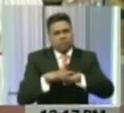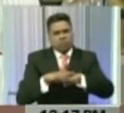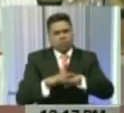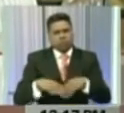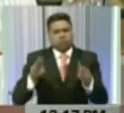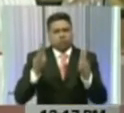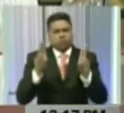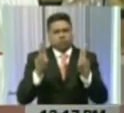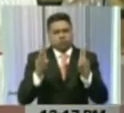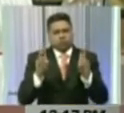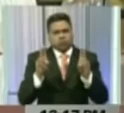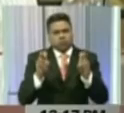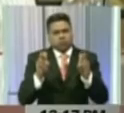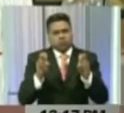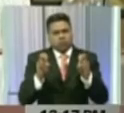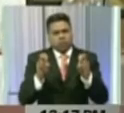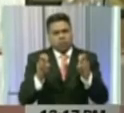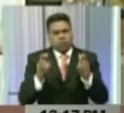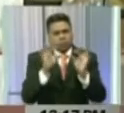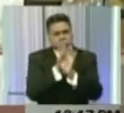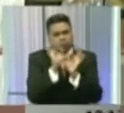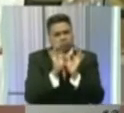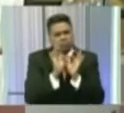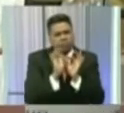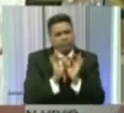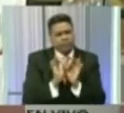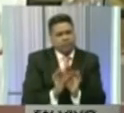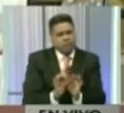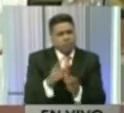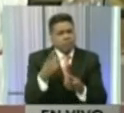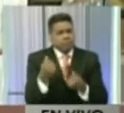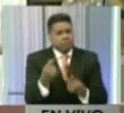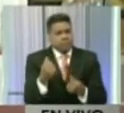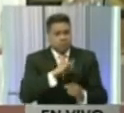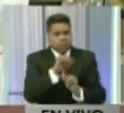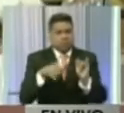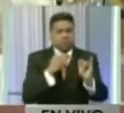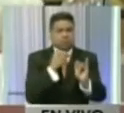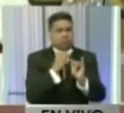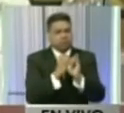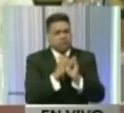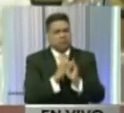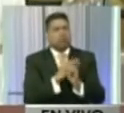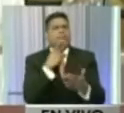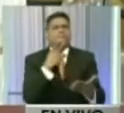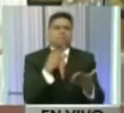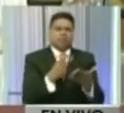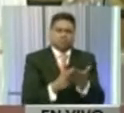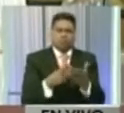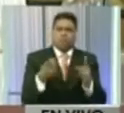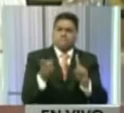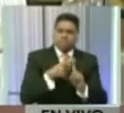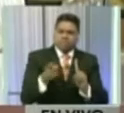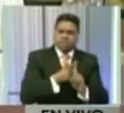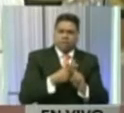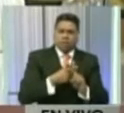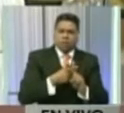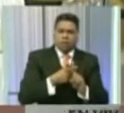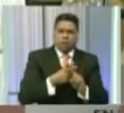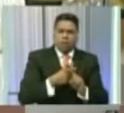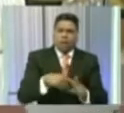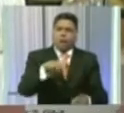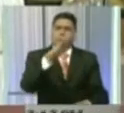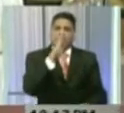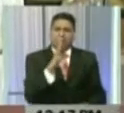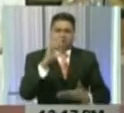nueva arquitectura financiera internacional. Y se planteó el Banco del Sur, y se